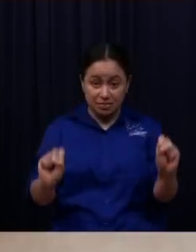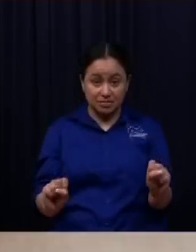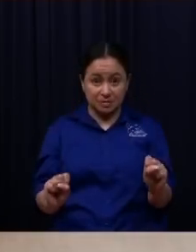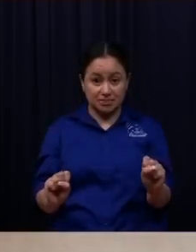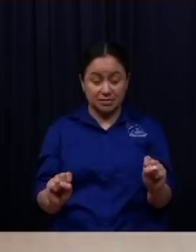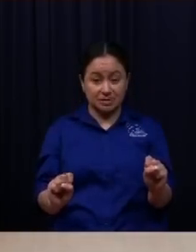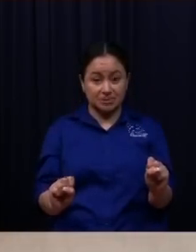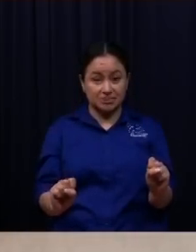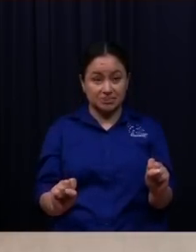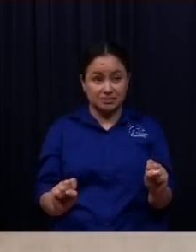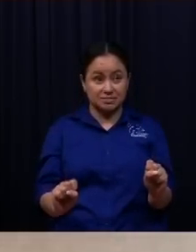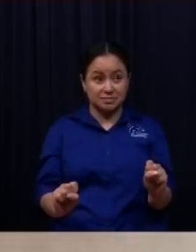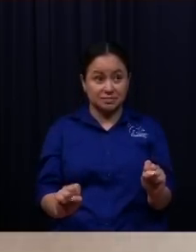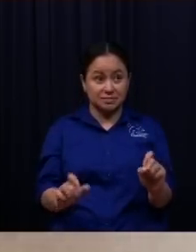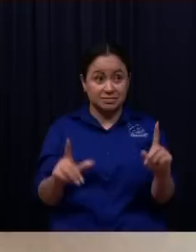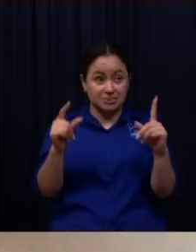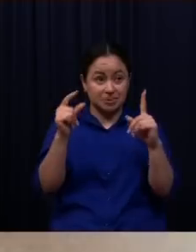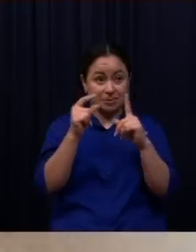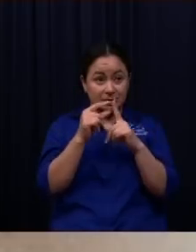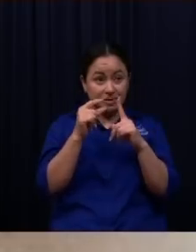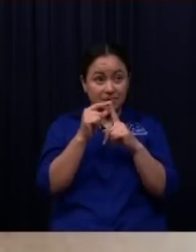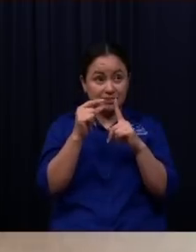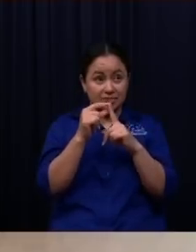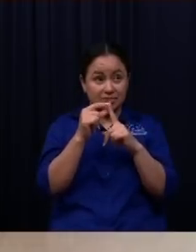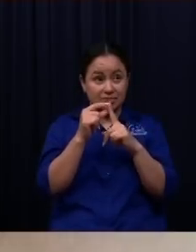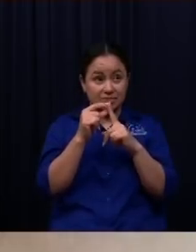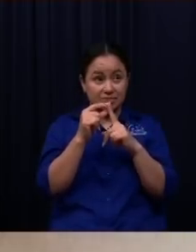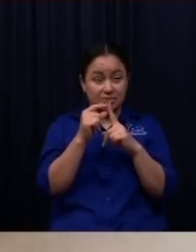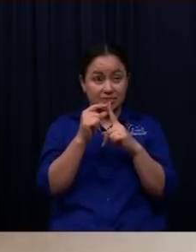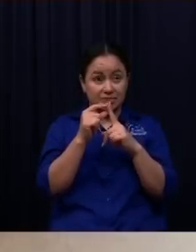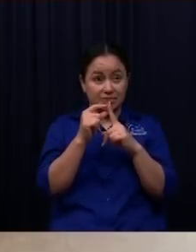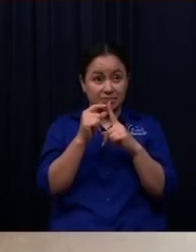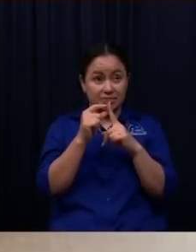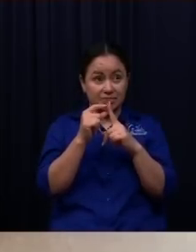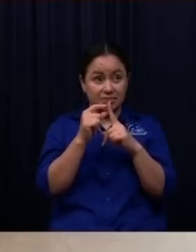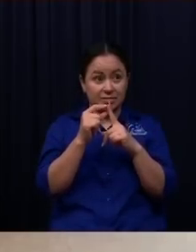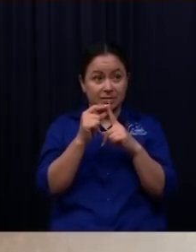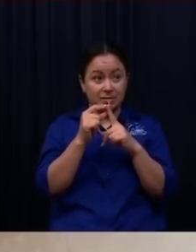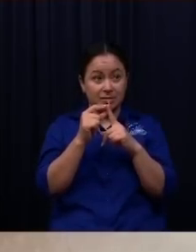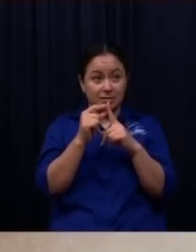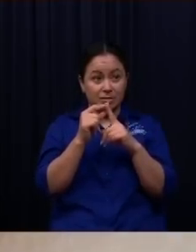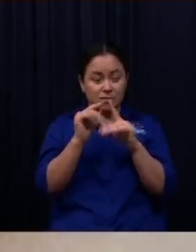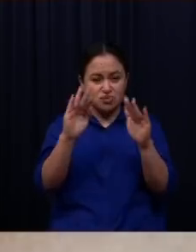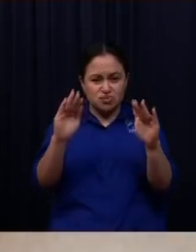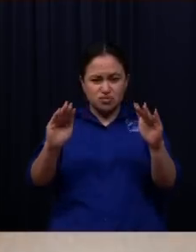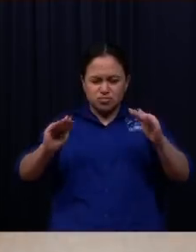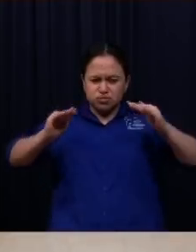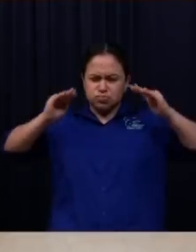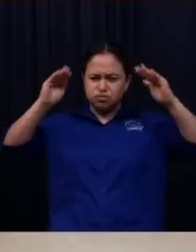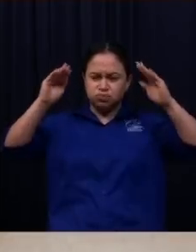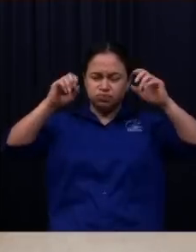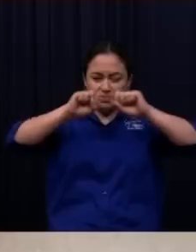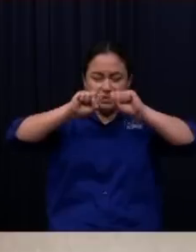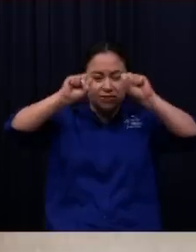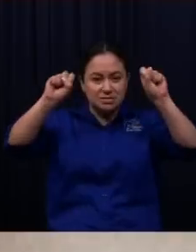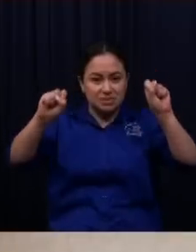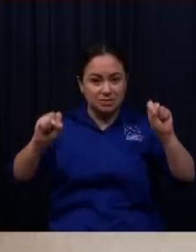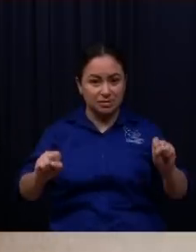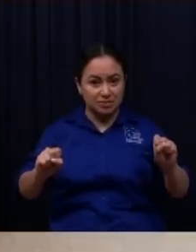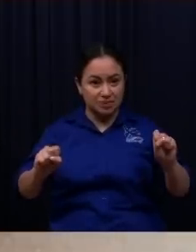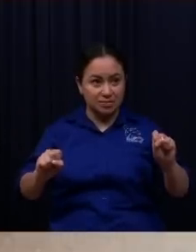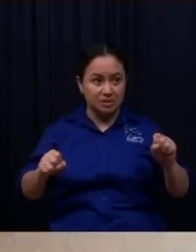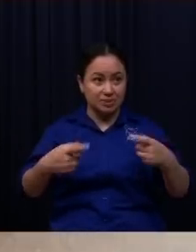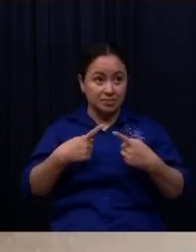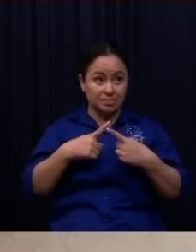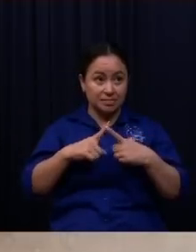Aquí la palabra que se usa entre paréntesis es un mega sumo sacerdote. Pero dice que también tenemos los